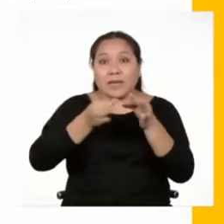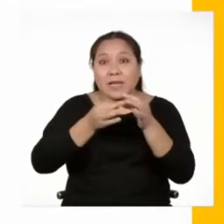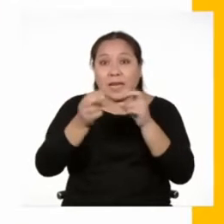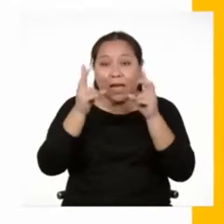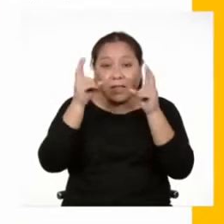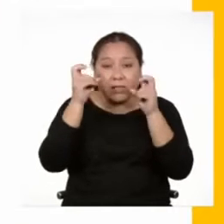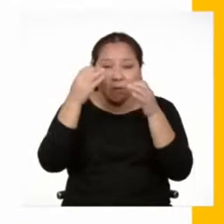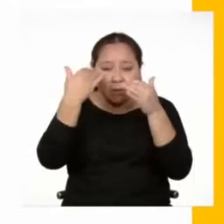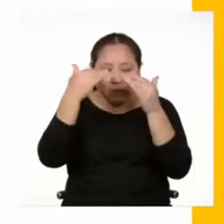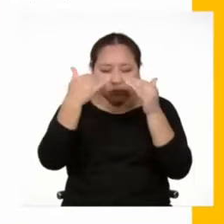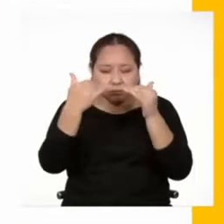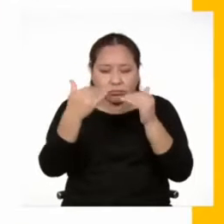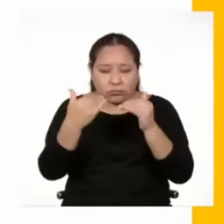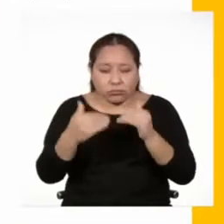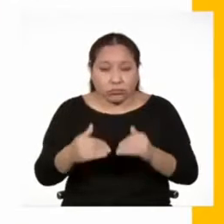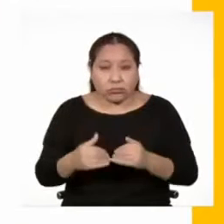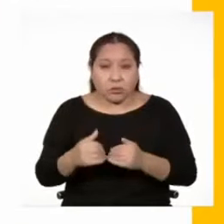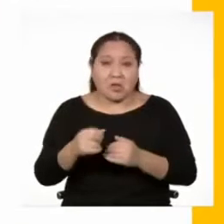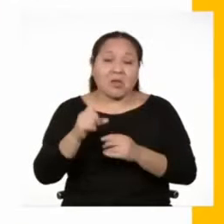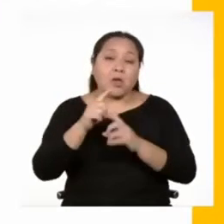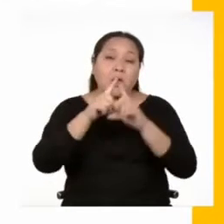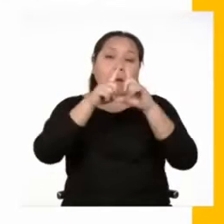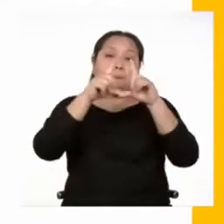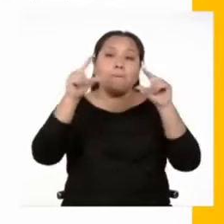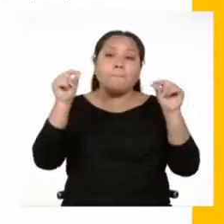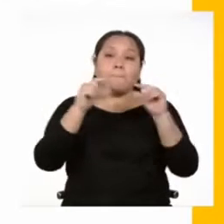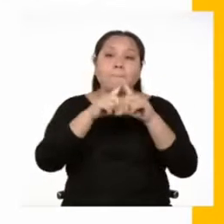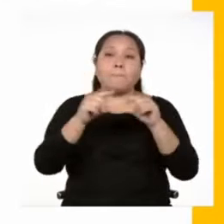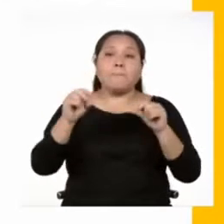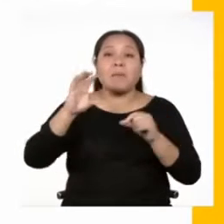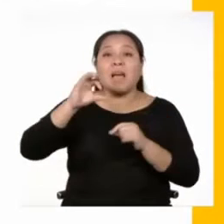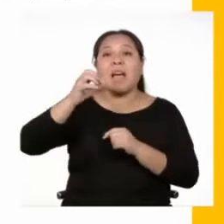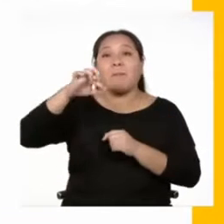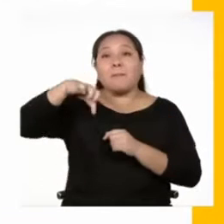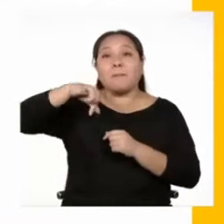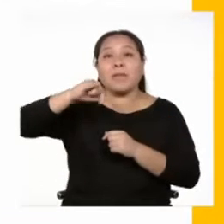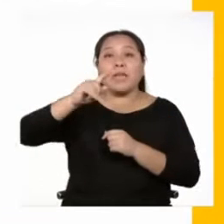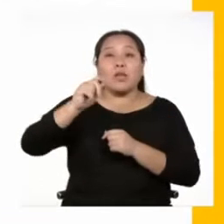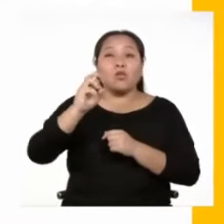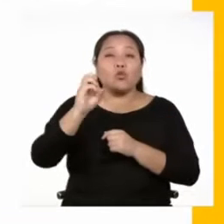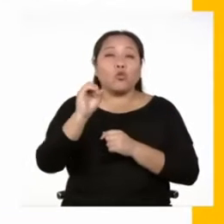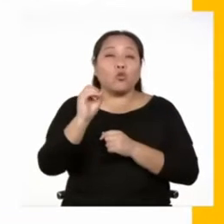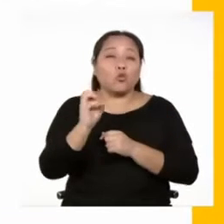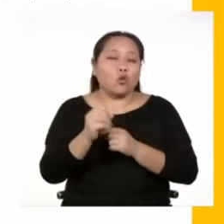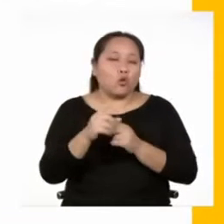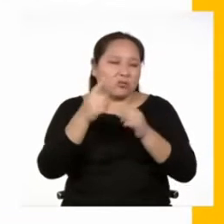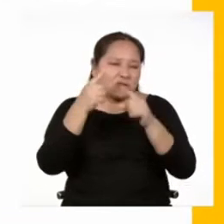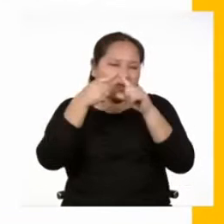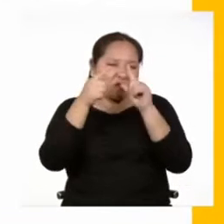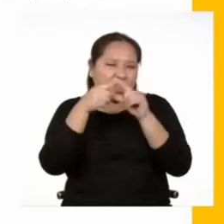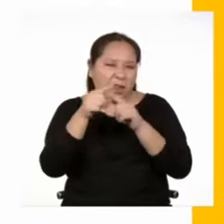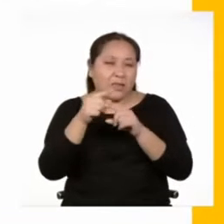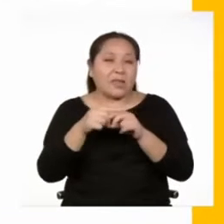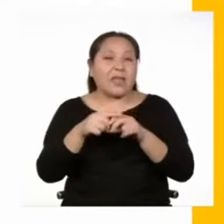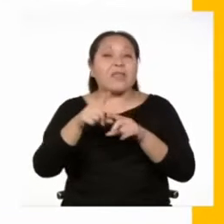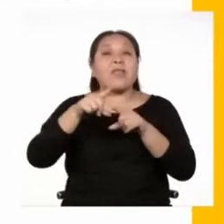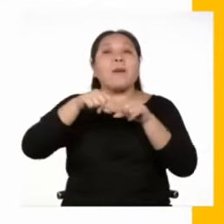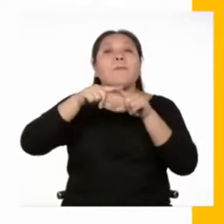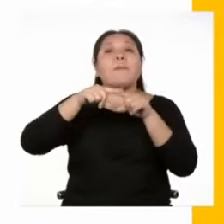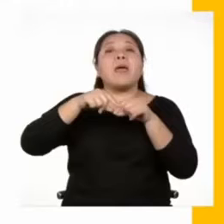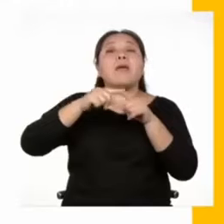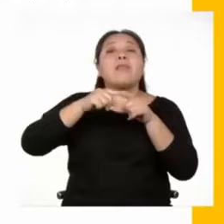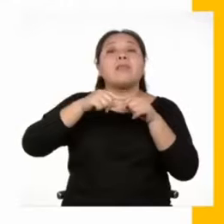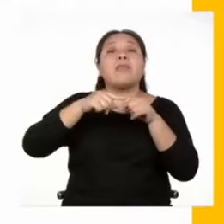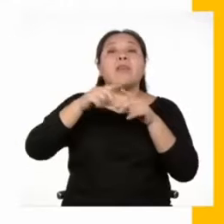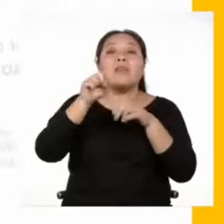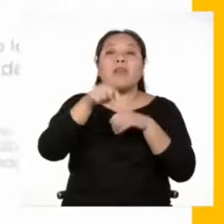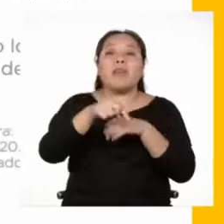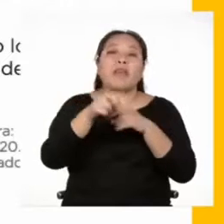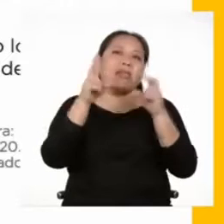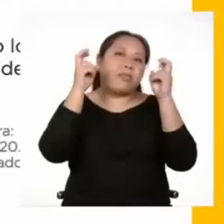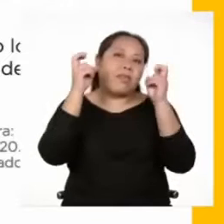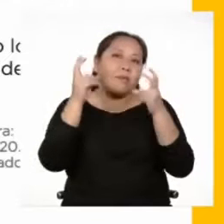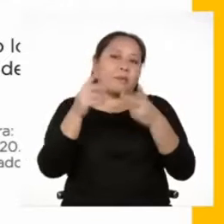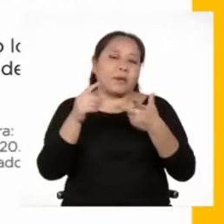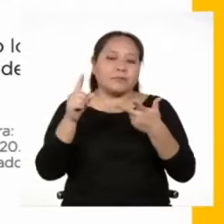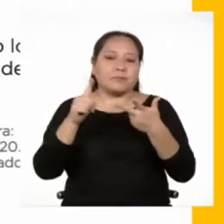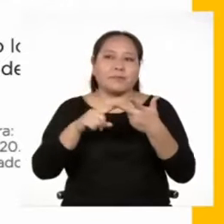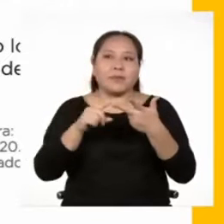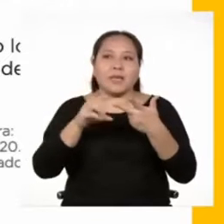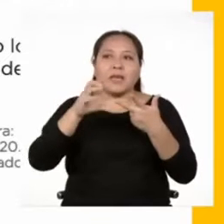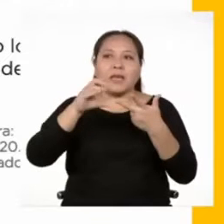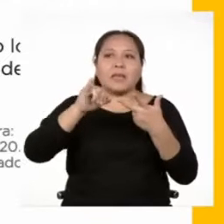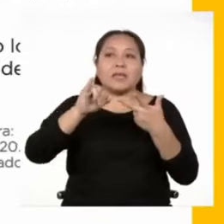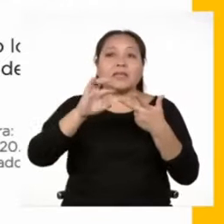puede organizarse en párrafos, capítulos o subtemas, según la complejidad y variedad del contenido. El